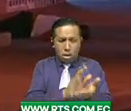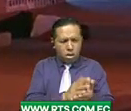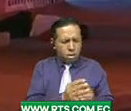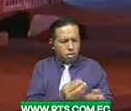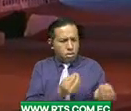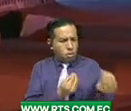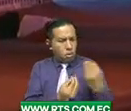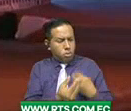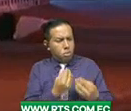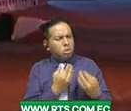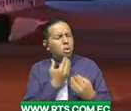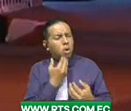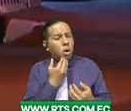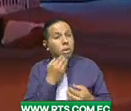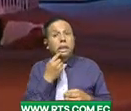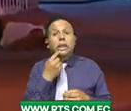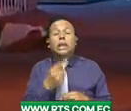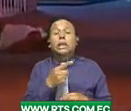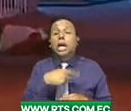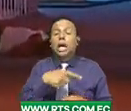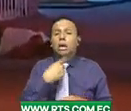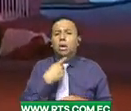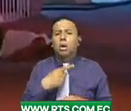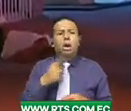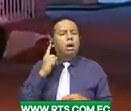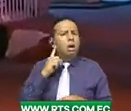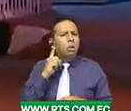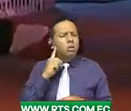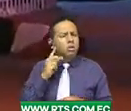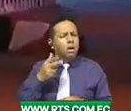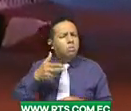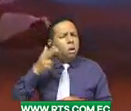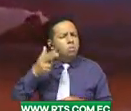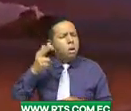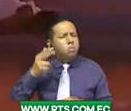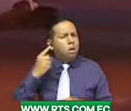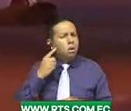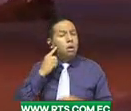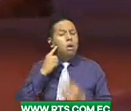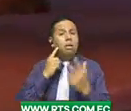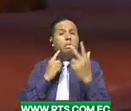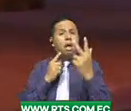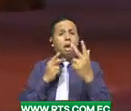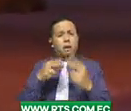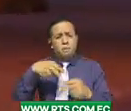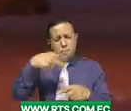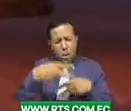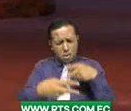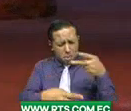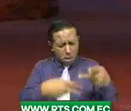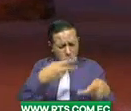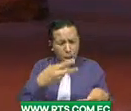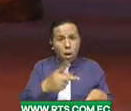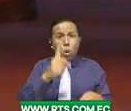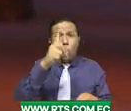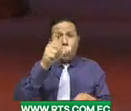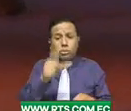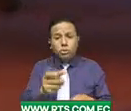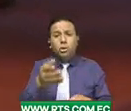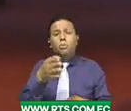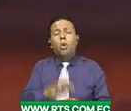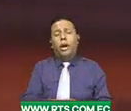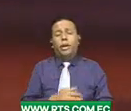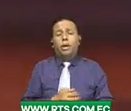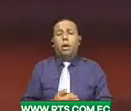es que se escucharon varios disparos. Hay 3 personas heridas, 1 persona fallecida. Esto es, repito, como siempre